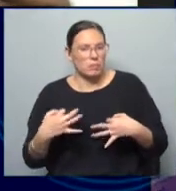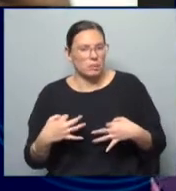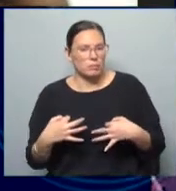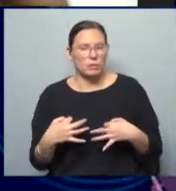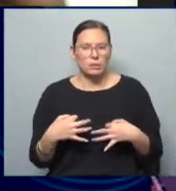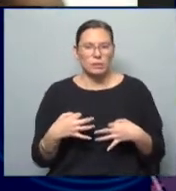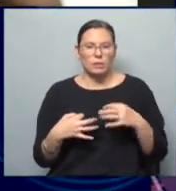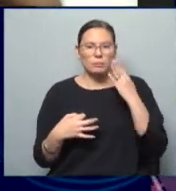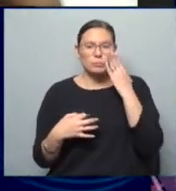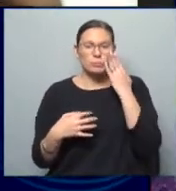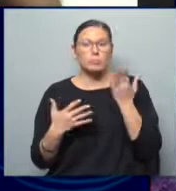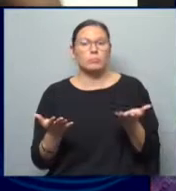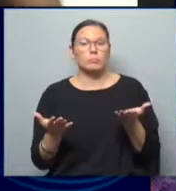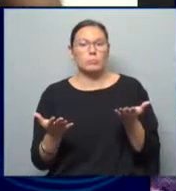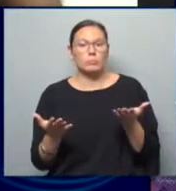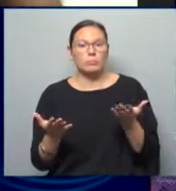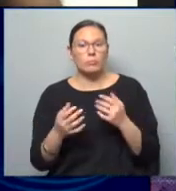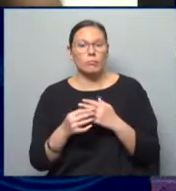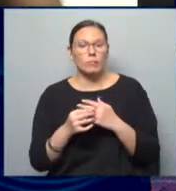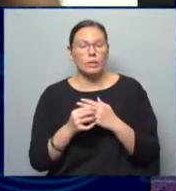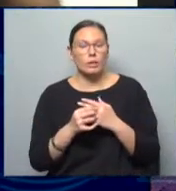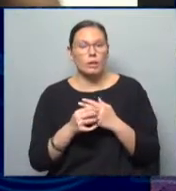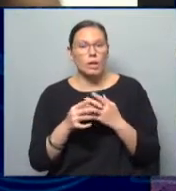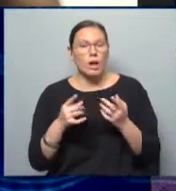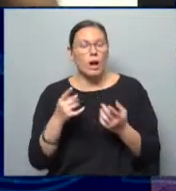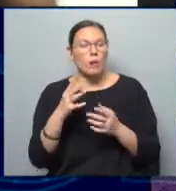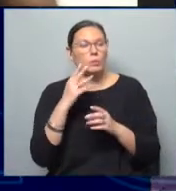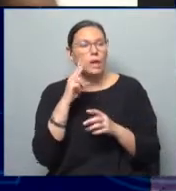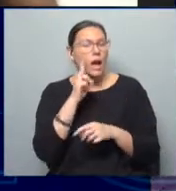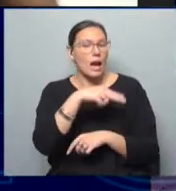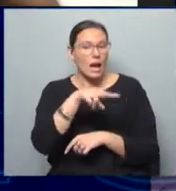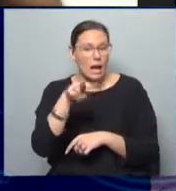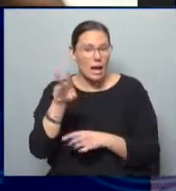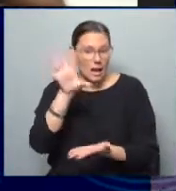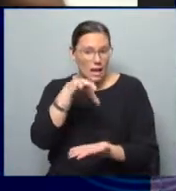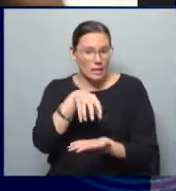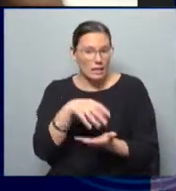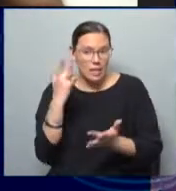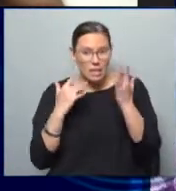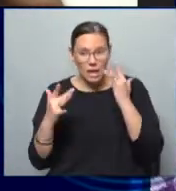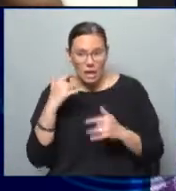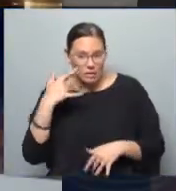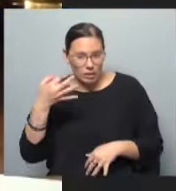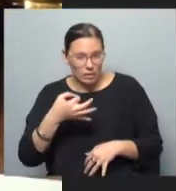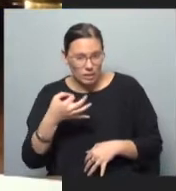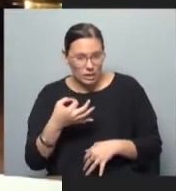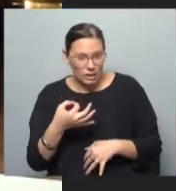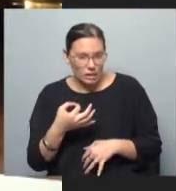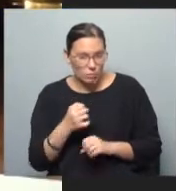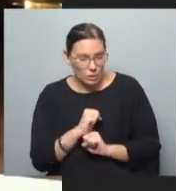bien. Bueno, Edu, ¿nos vas a llevar a una galería? ¿Puede ser posible? ¿Una galería especial, Así es.